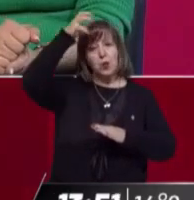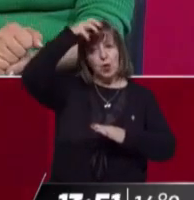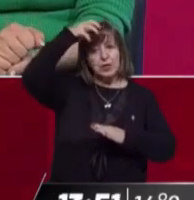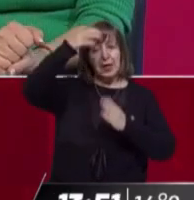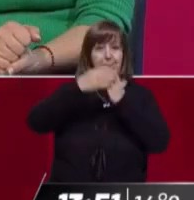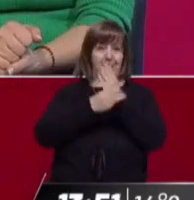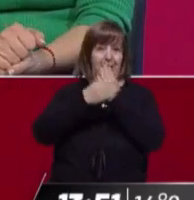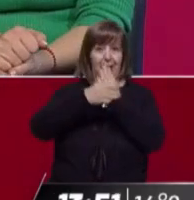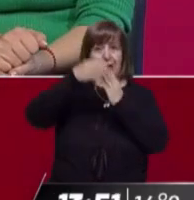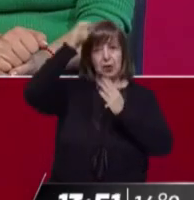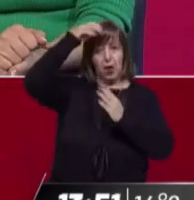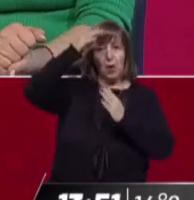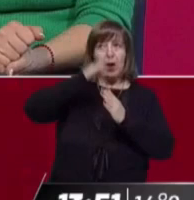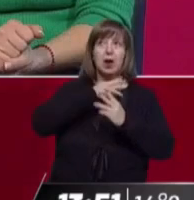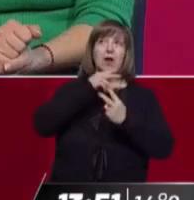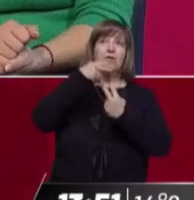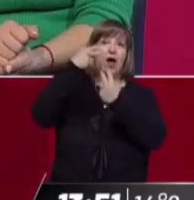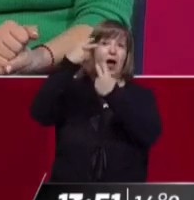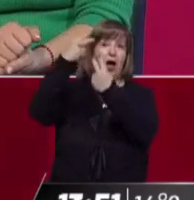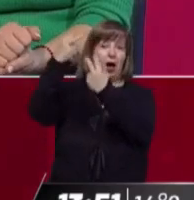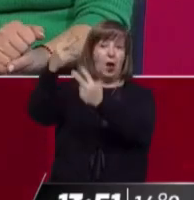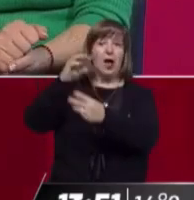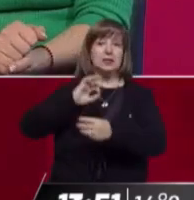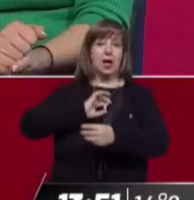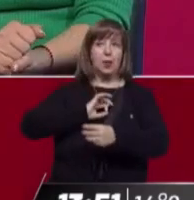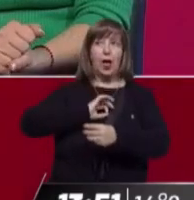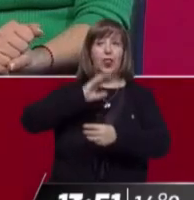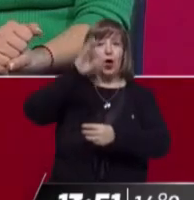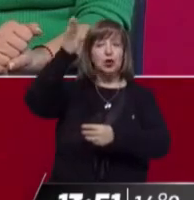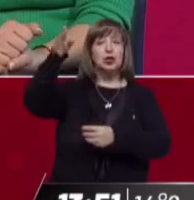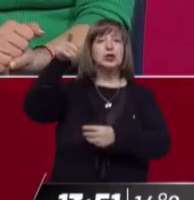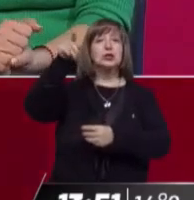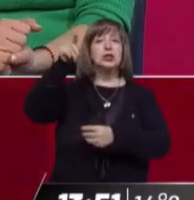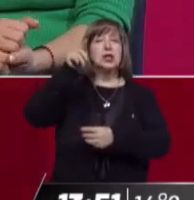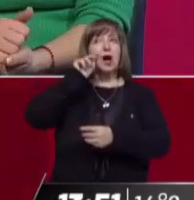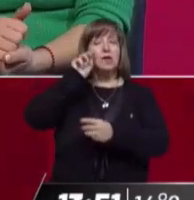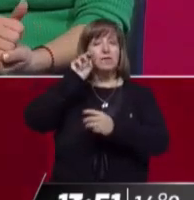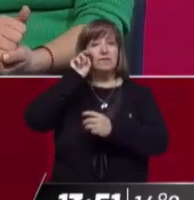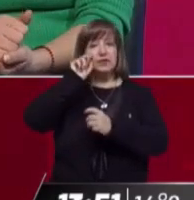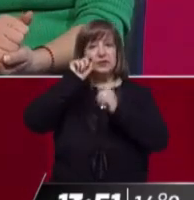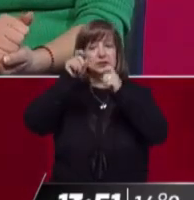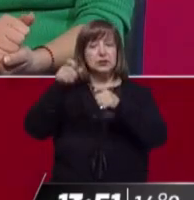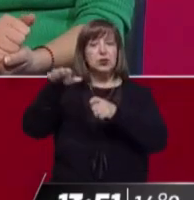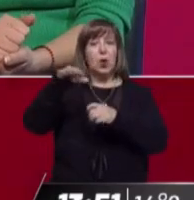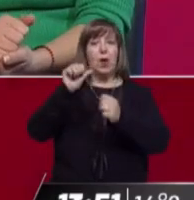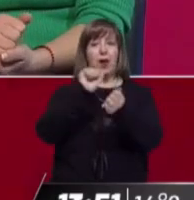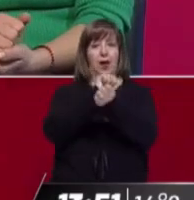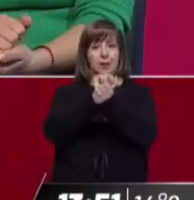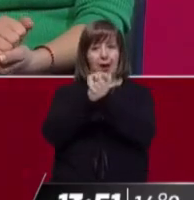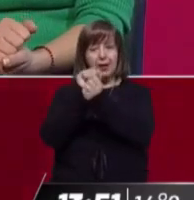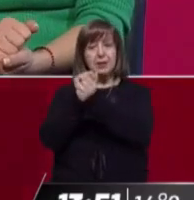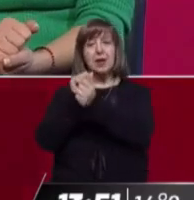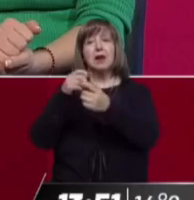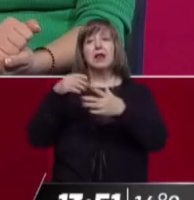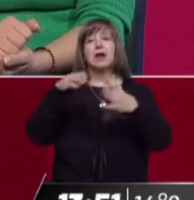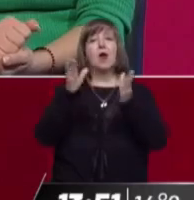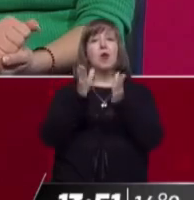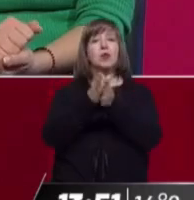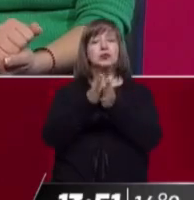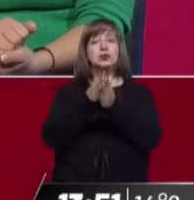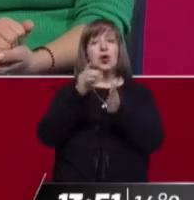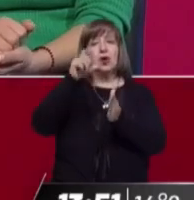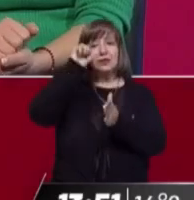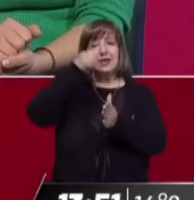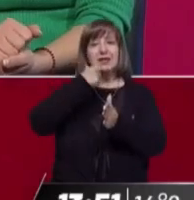cárcel más grande que tiene América, y allí estuvo junto con César Murillo, que es el director de ese penal, y